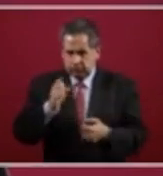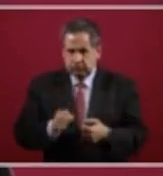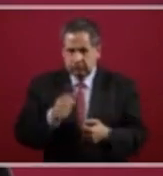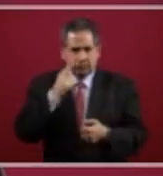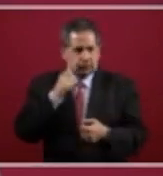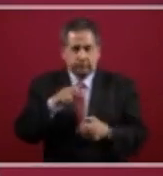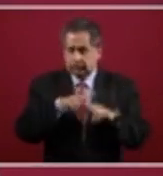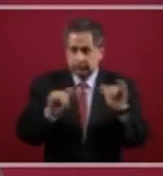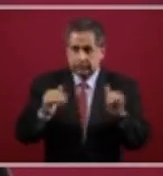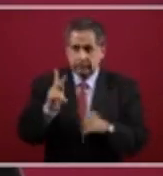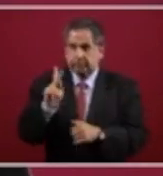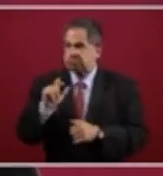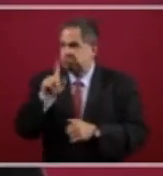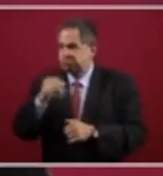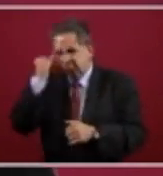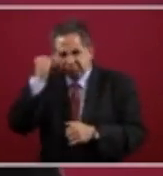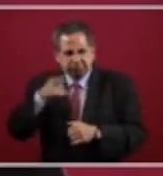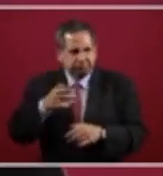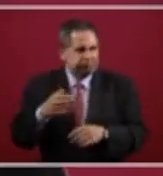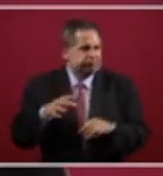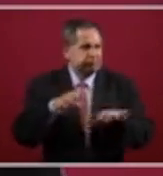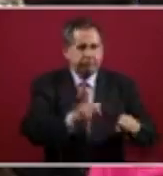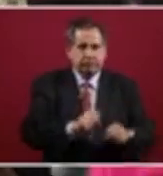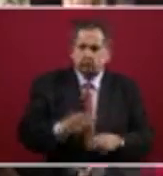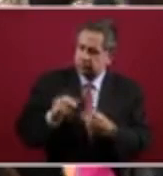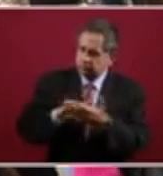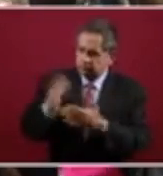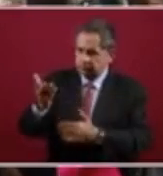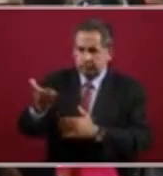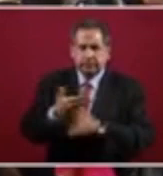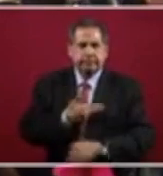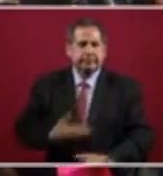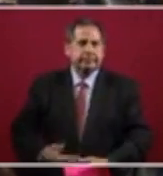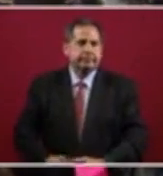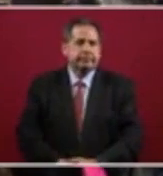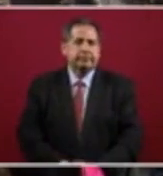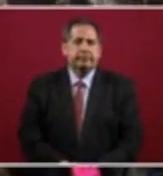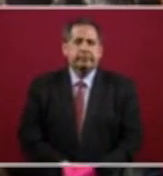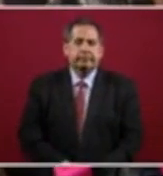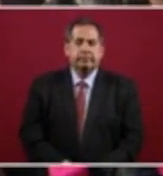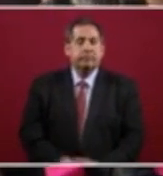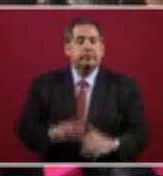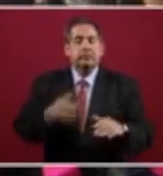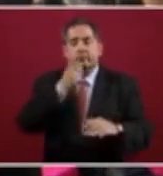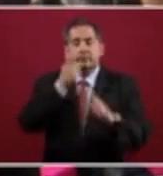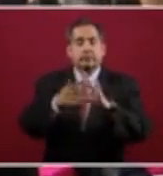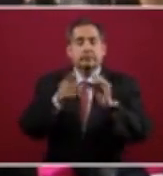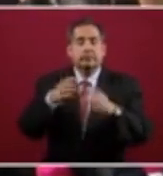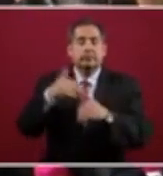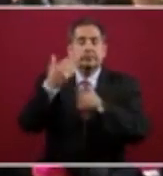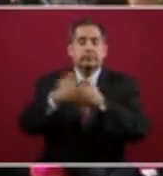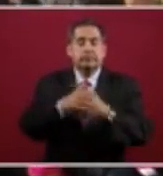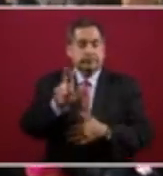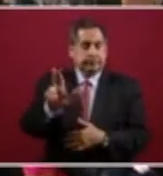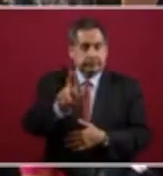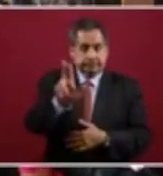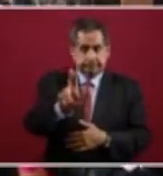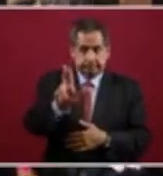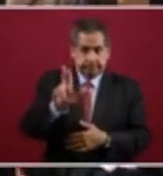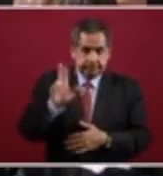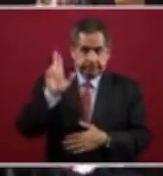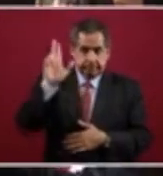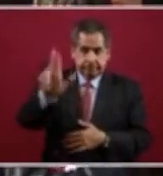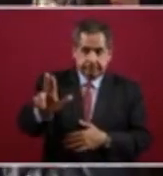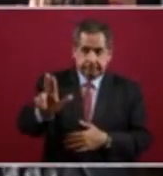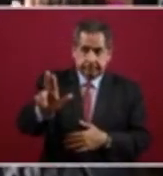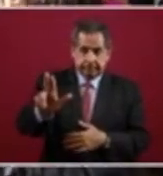no hay ningún plan en ese sentido. Muchas gracias, presidente. Bueno, decirles que el próximo martes